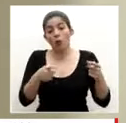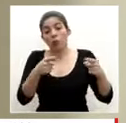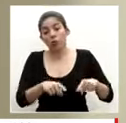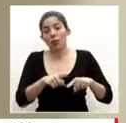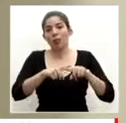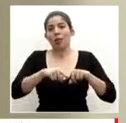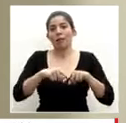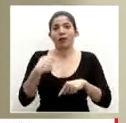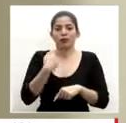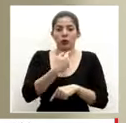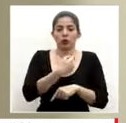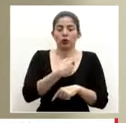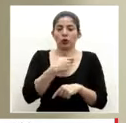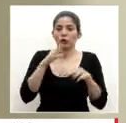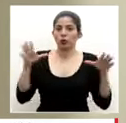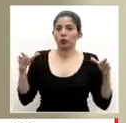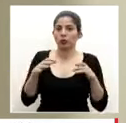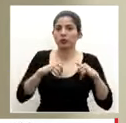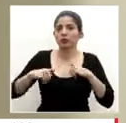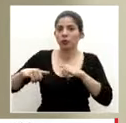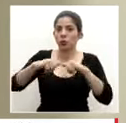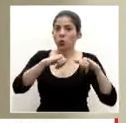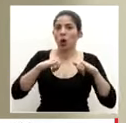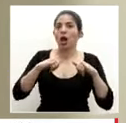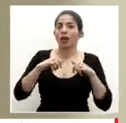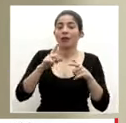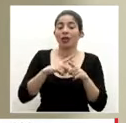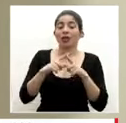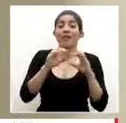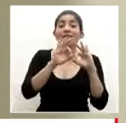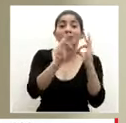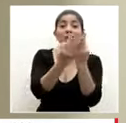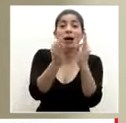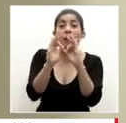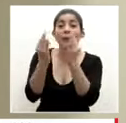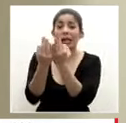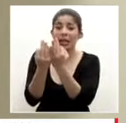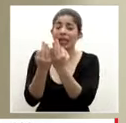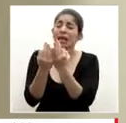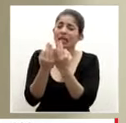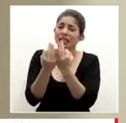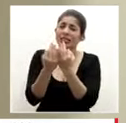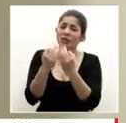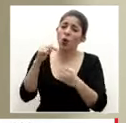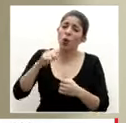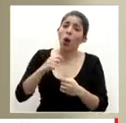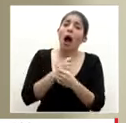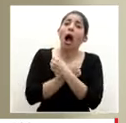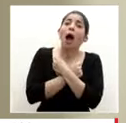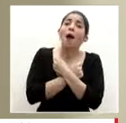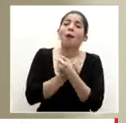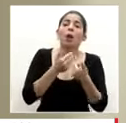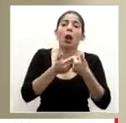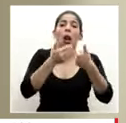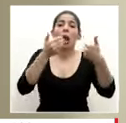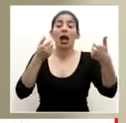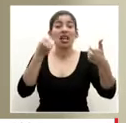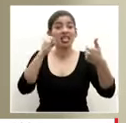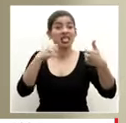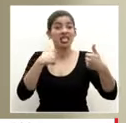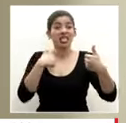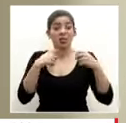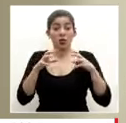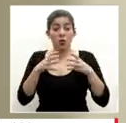esa misma premisa. Así que en el sentido de las familias, de verdad, del amor, hoy tenemos que expresarlo desde lejos, cuando no somos burbujas